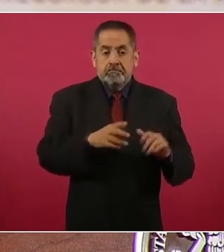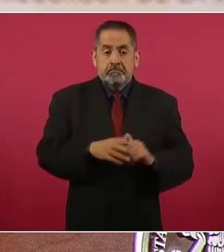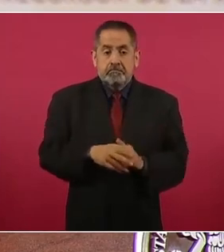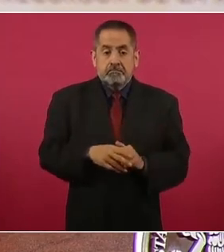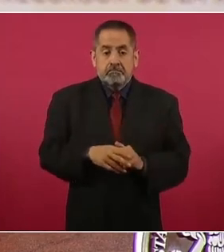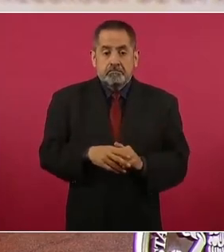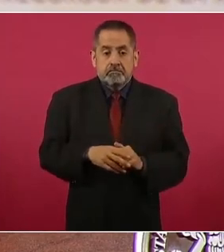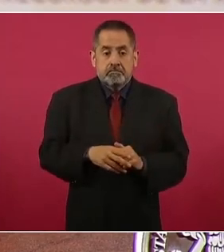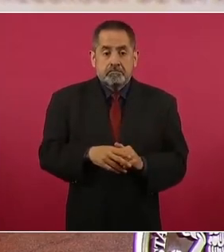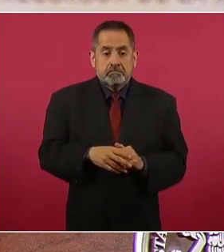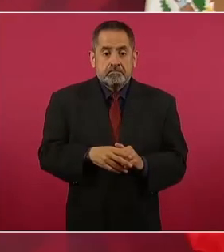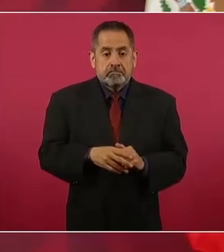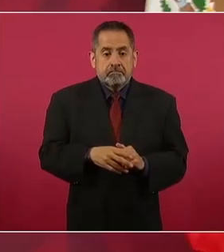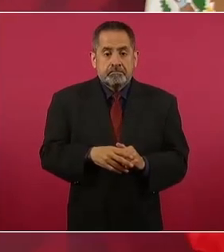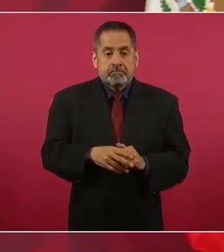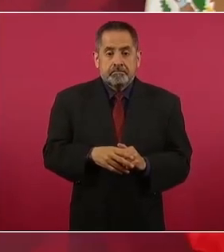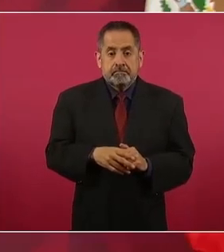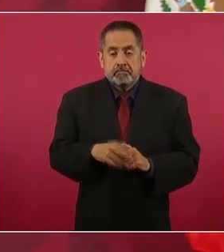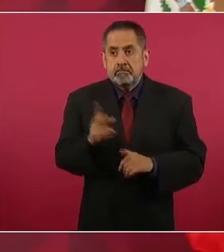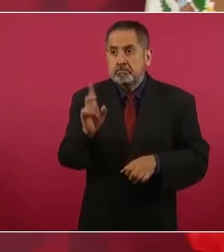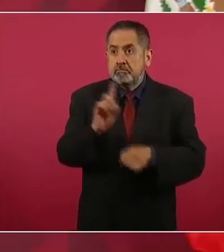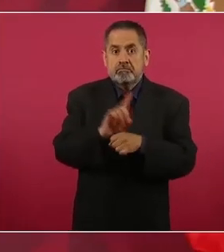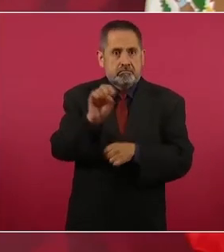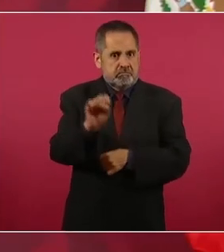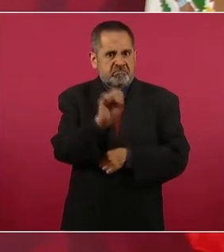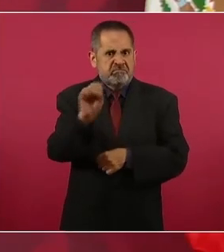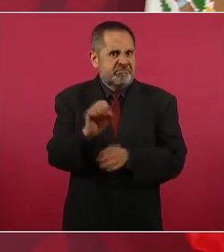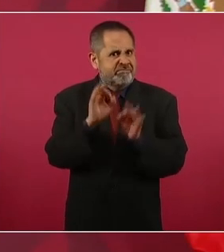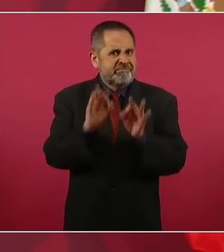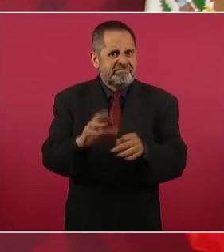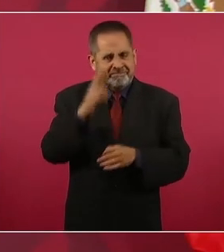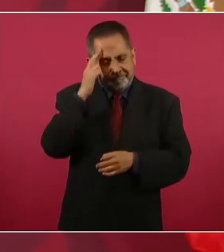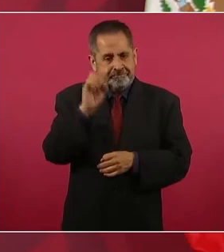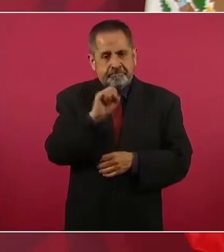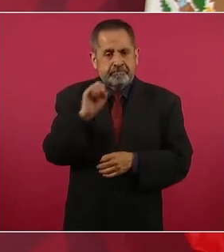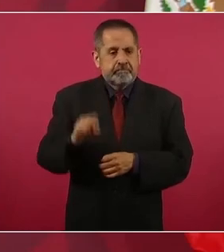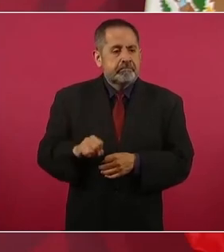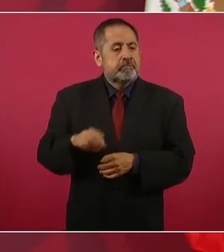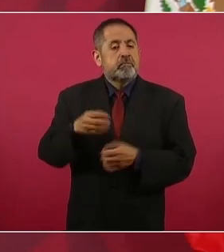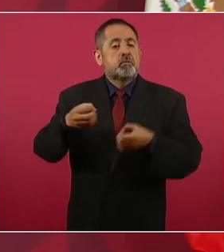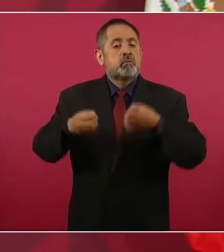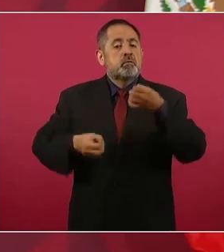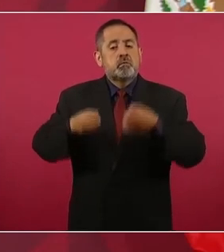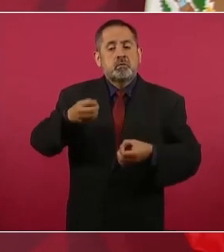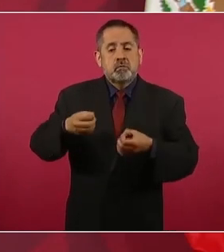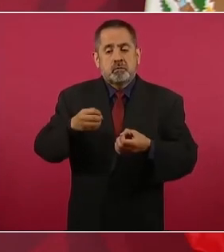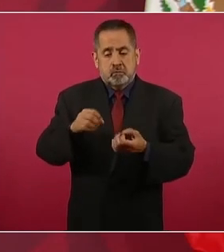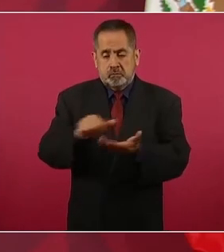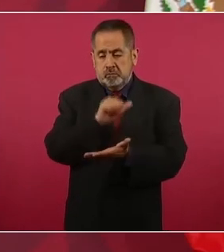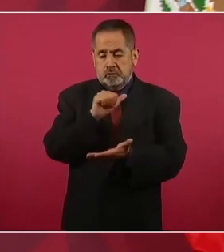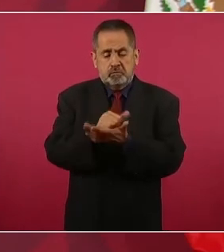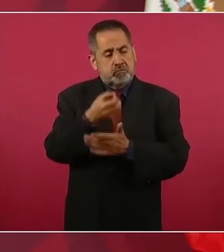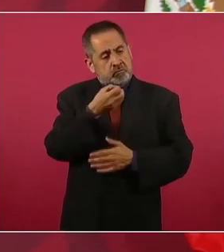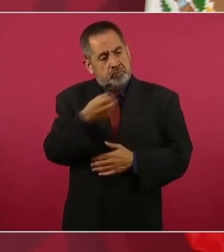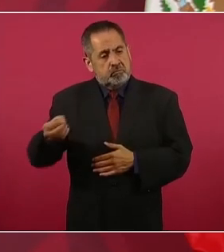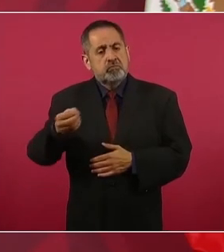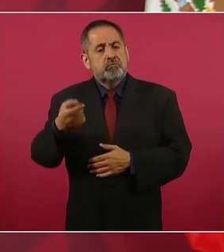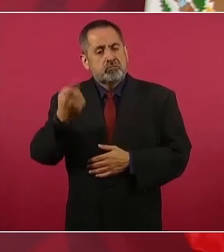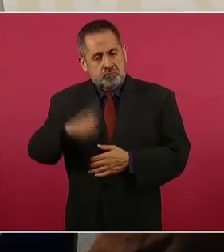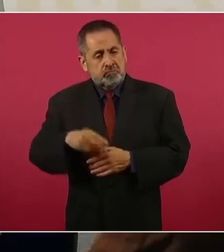Entonces llegó un sábado la orden para liberarlo.